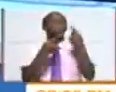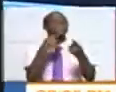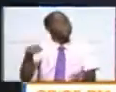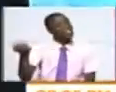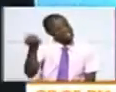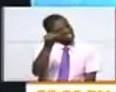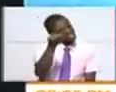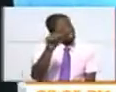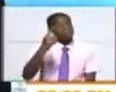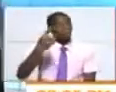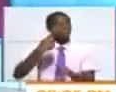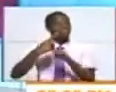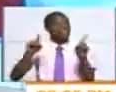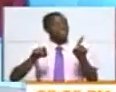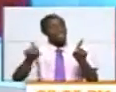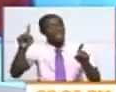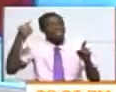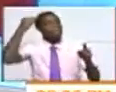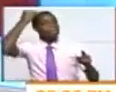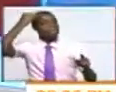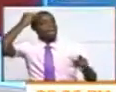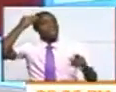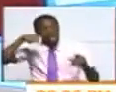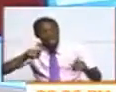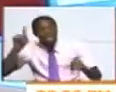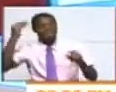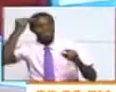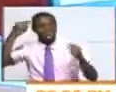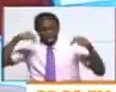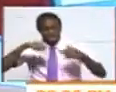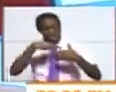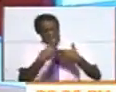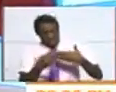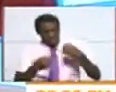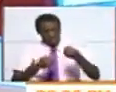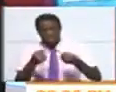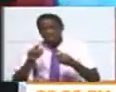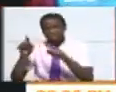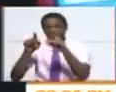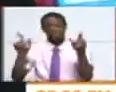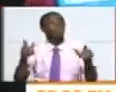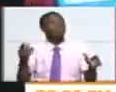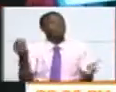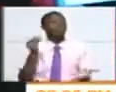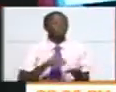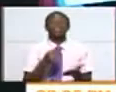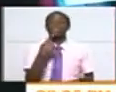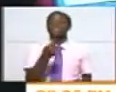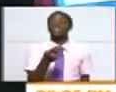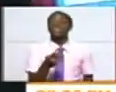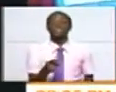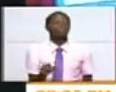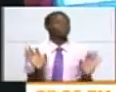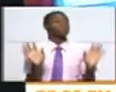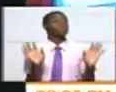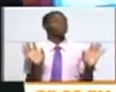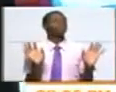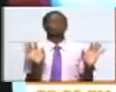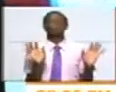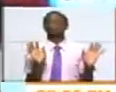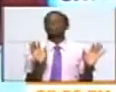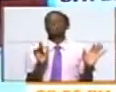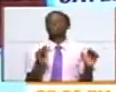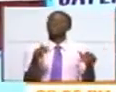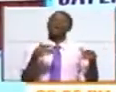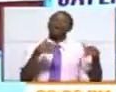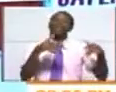muy distinta es lo que piensan. De la segunda nos encargamos aquí en vuestro cayendo y corriendo. Y podríamos decir, ¿no? Una cosa es